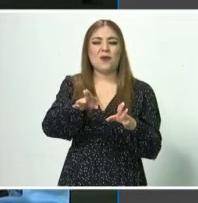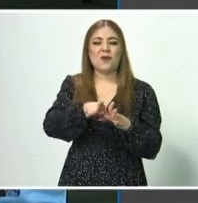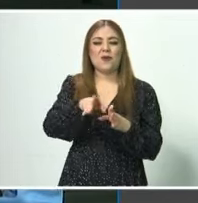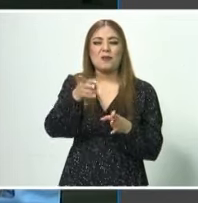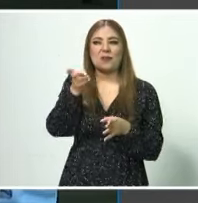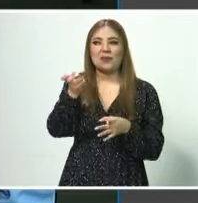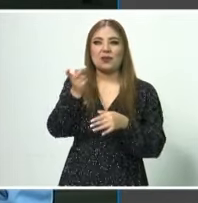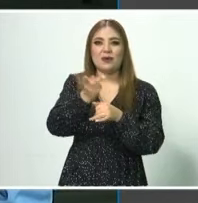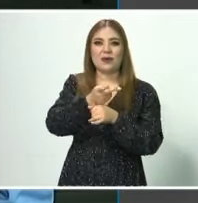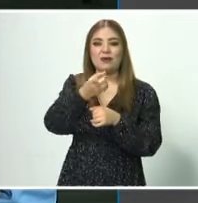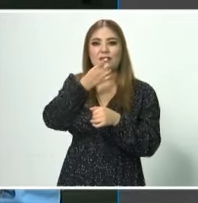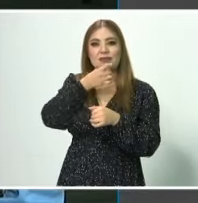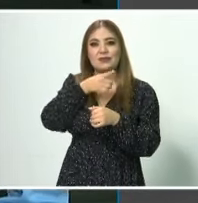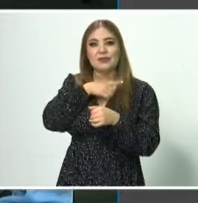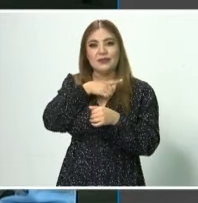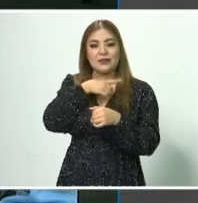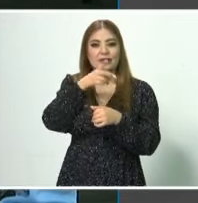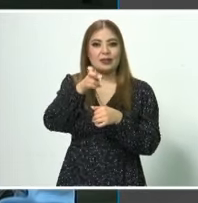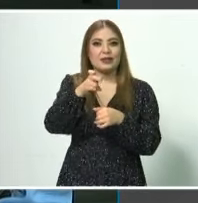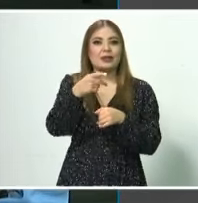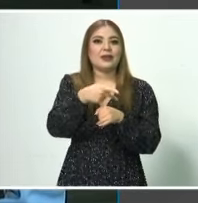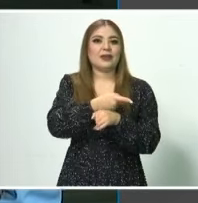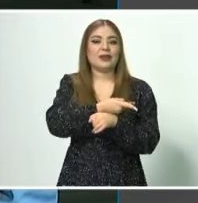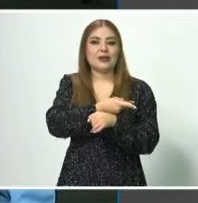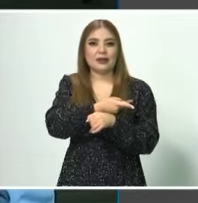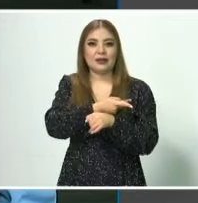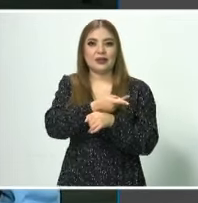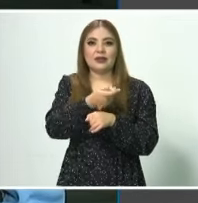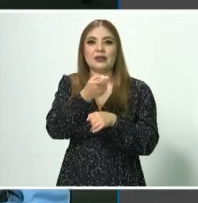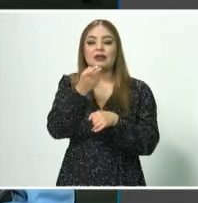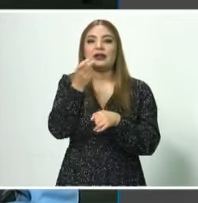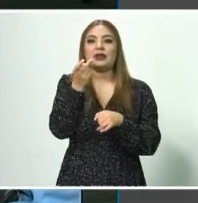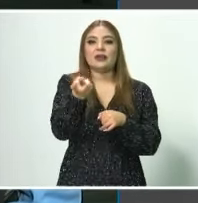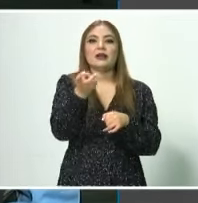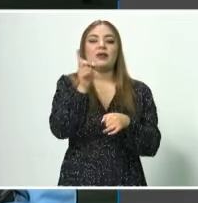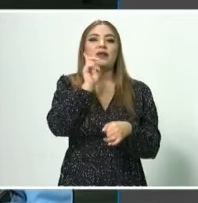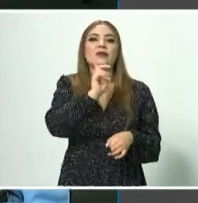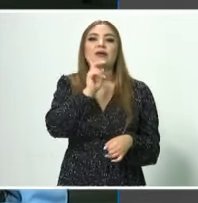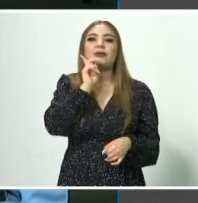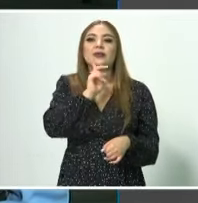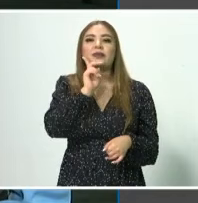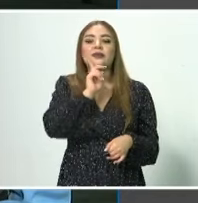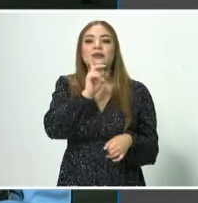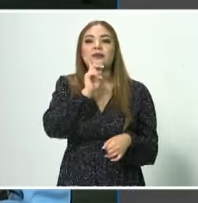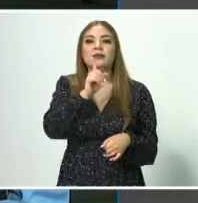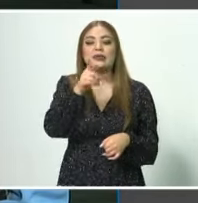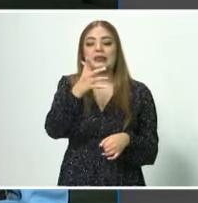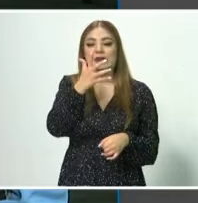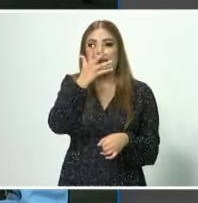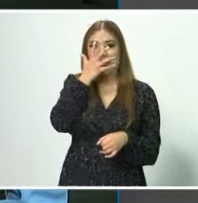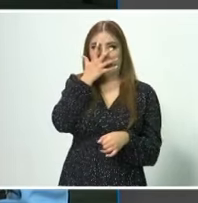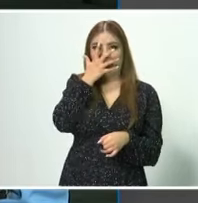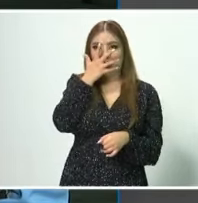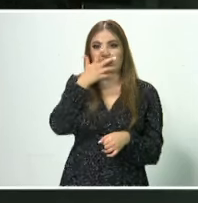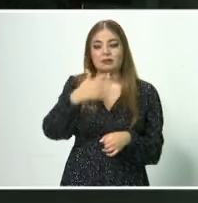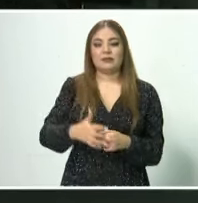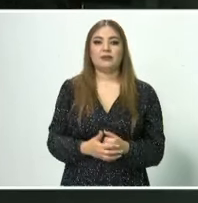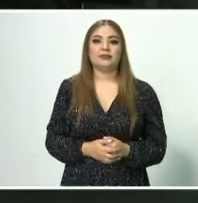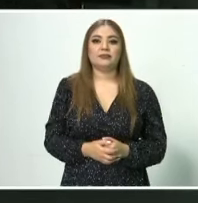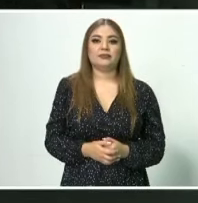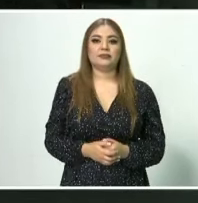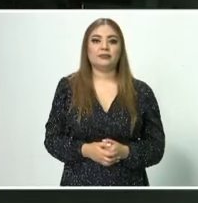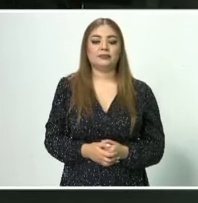eso platícanos la situación de esta mujer Qué vergüenza cuéntanos Buenos